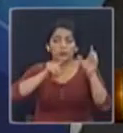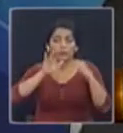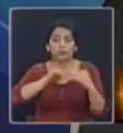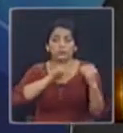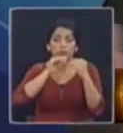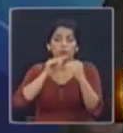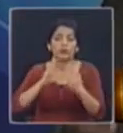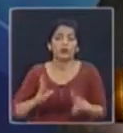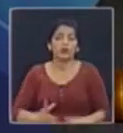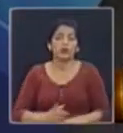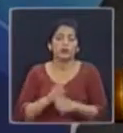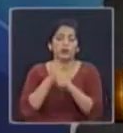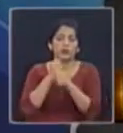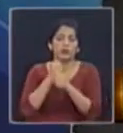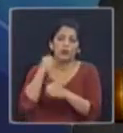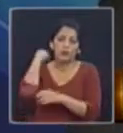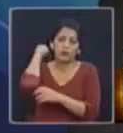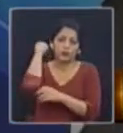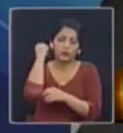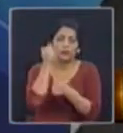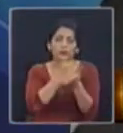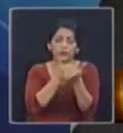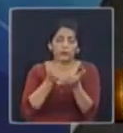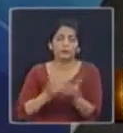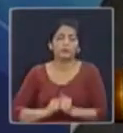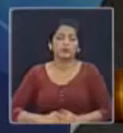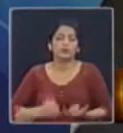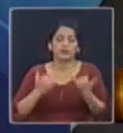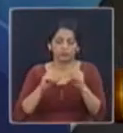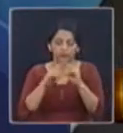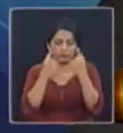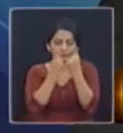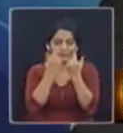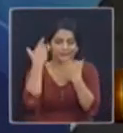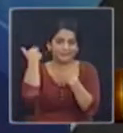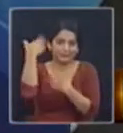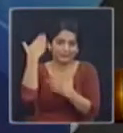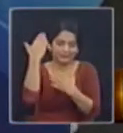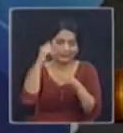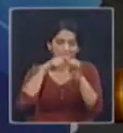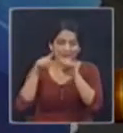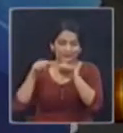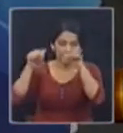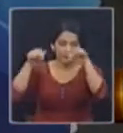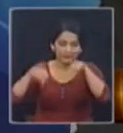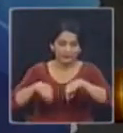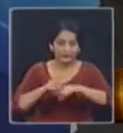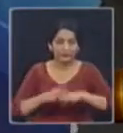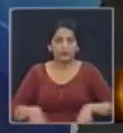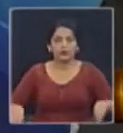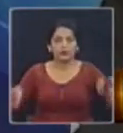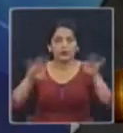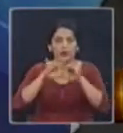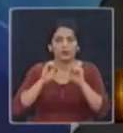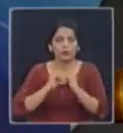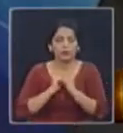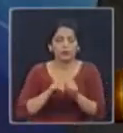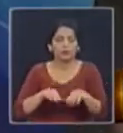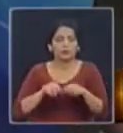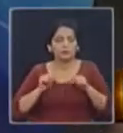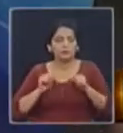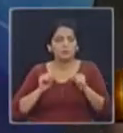popular es una consulta ciudadana. Por esa razón nosotros, los partidos políticos, los actores políticos, tenemos que quedar fuera de la consulta.